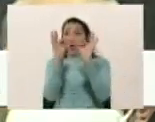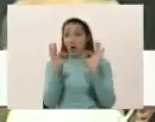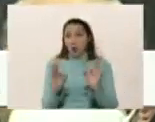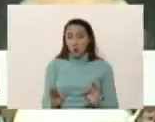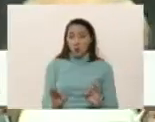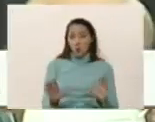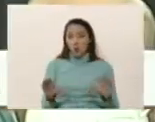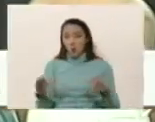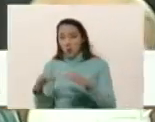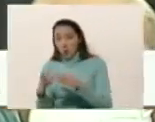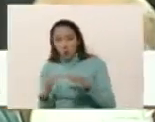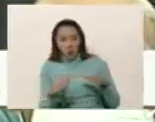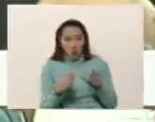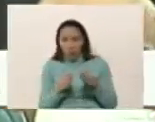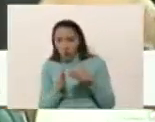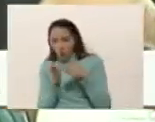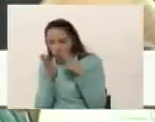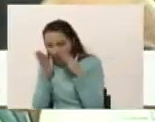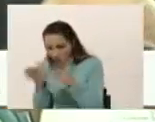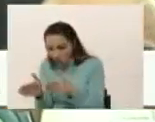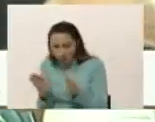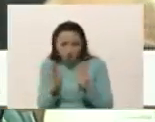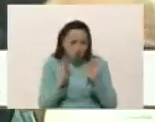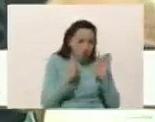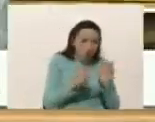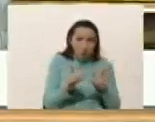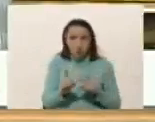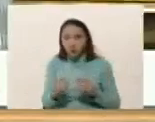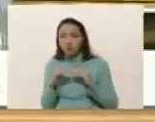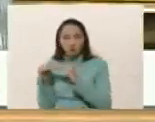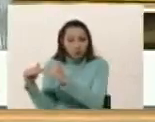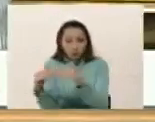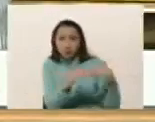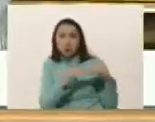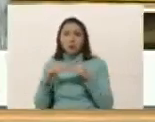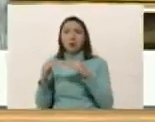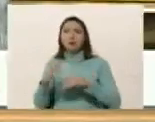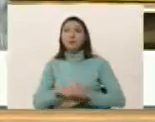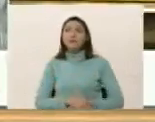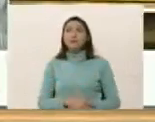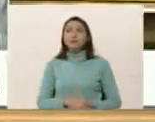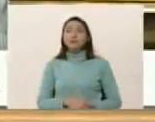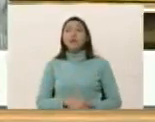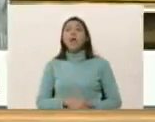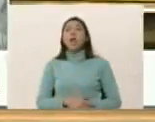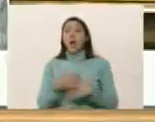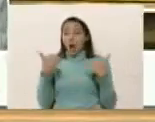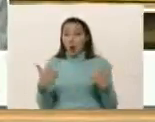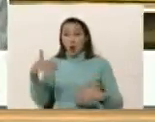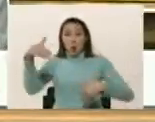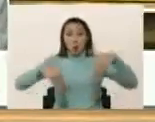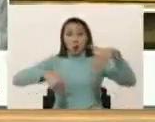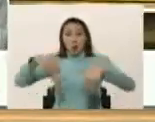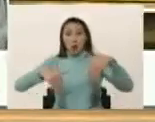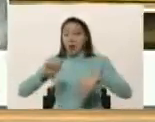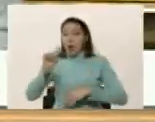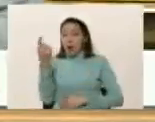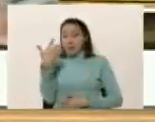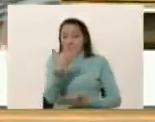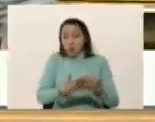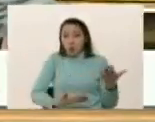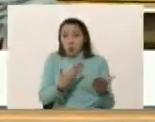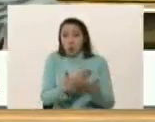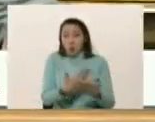o género en nuestra propuesta al señor presidente ok vamos a someterlo a votación primero con la propuesta hecha